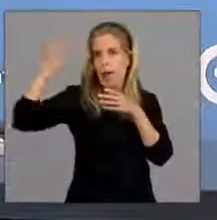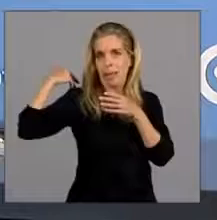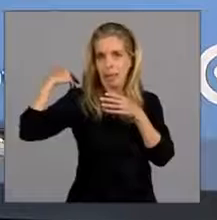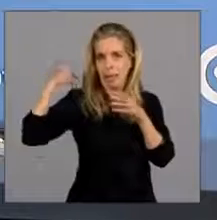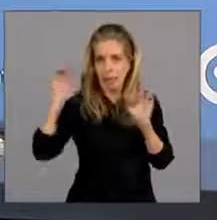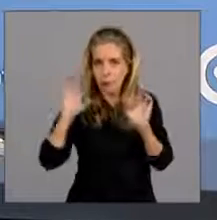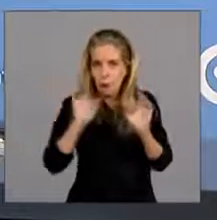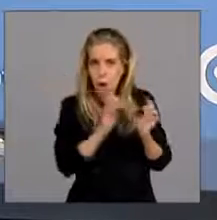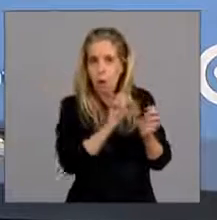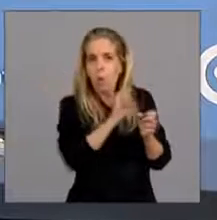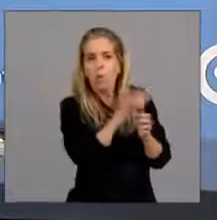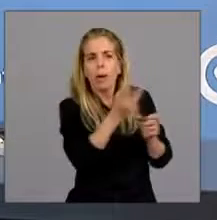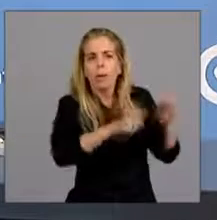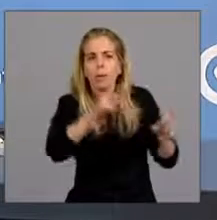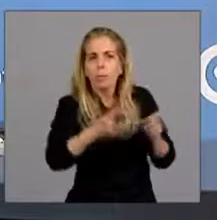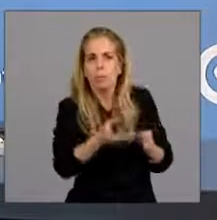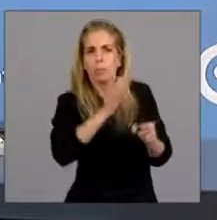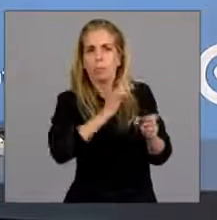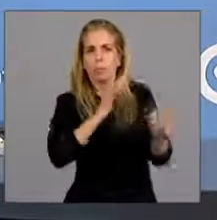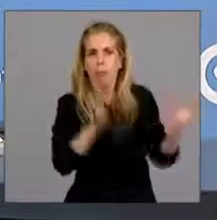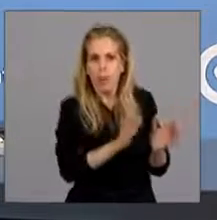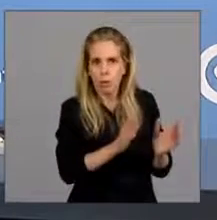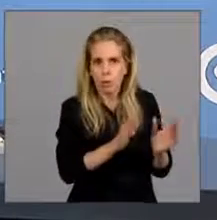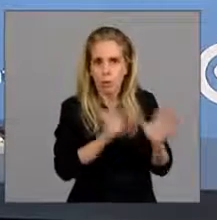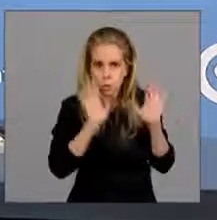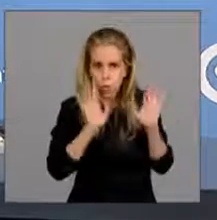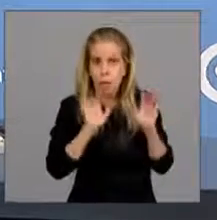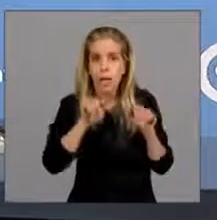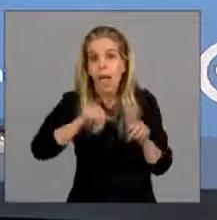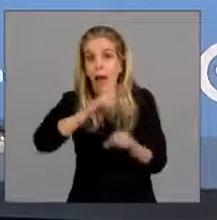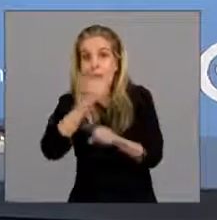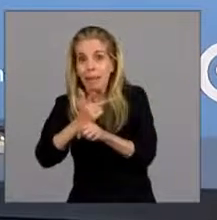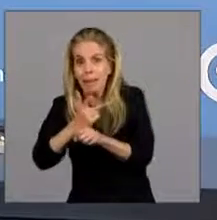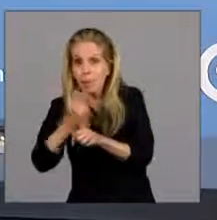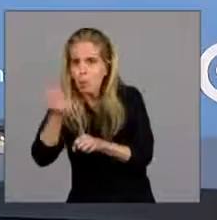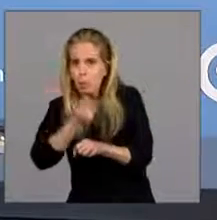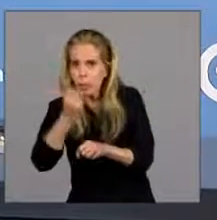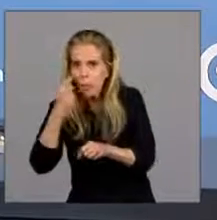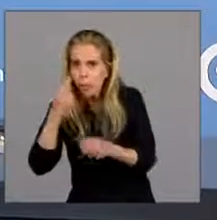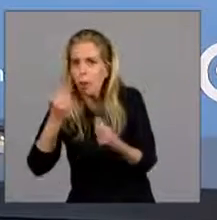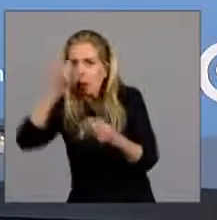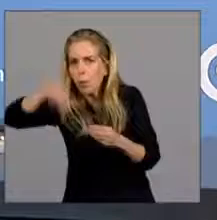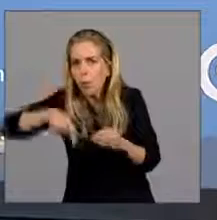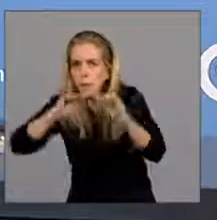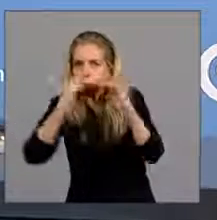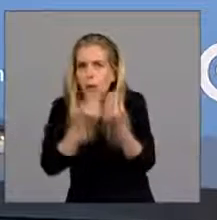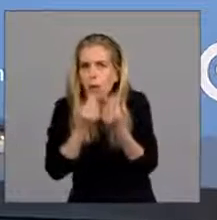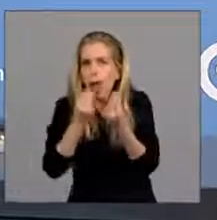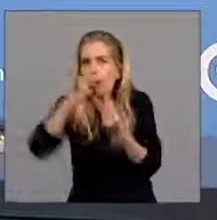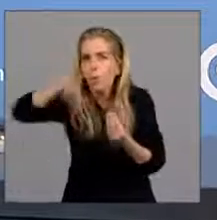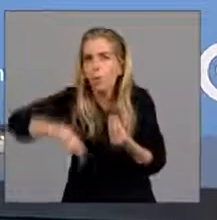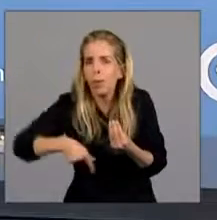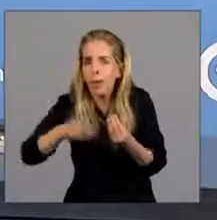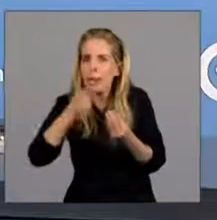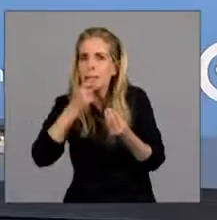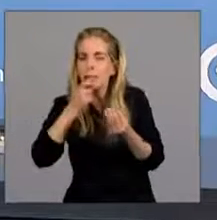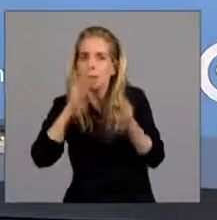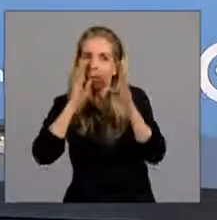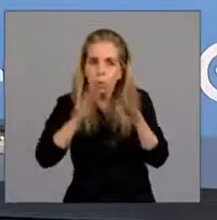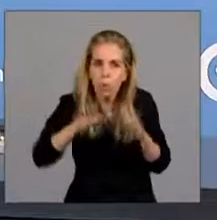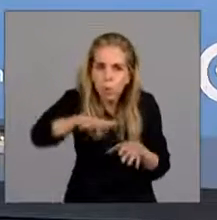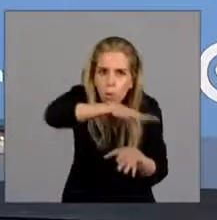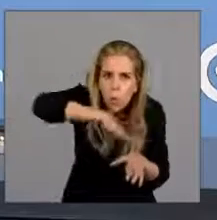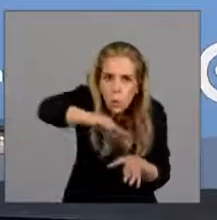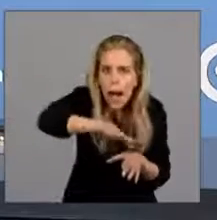menos cantidad de casos, pero una tasa de crecimiento más alto. Y lo tercero que hay que mirar es la composición, a ver si están muy focalizados o no,